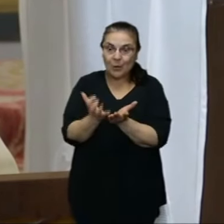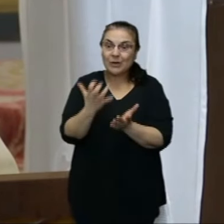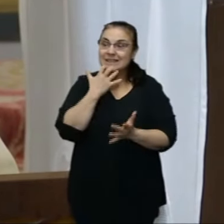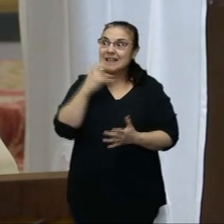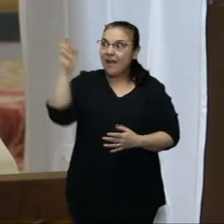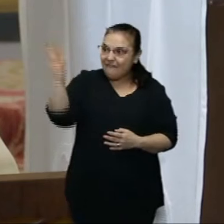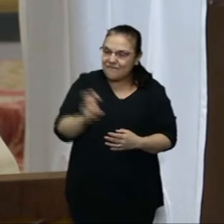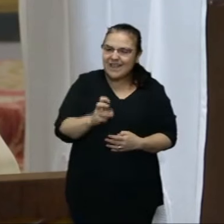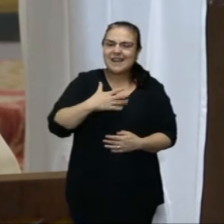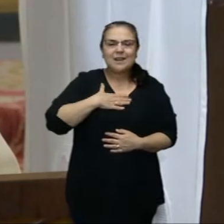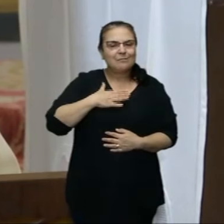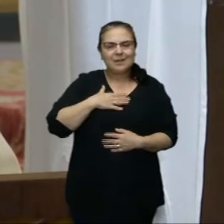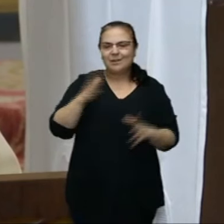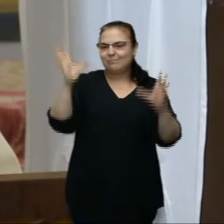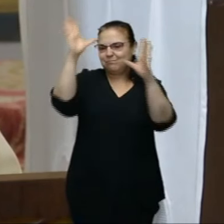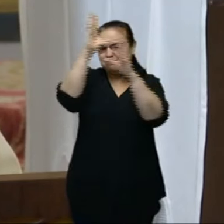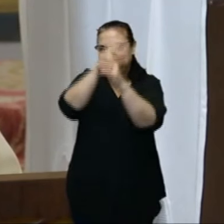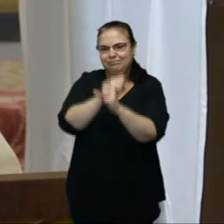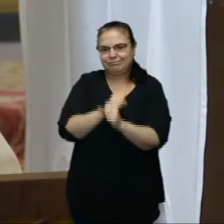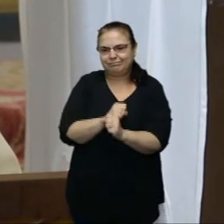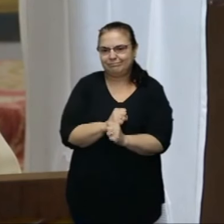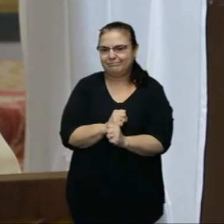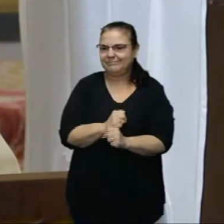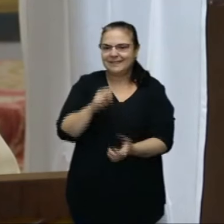en tinieblas.